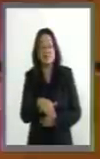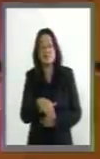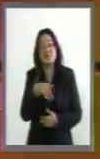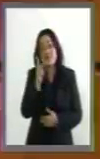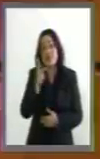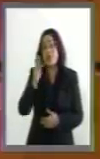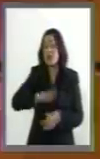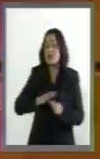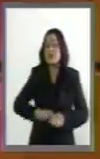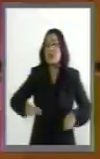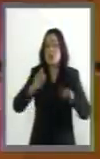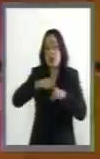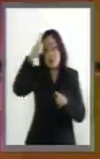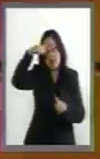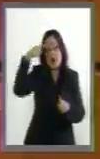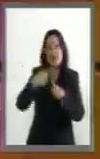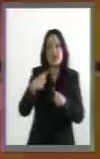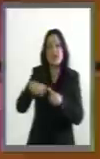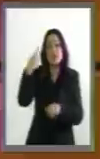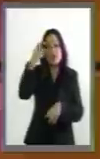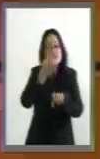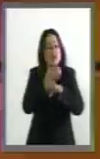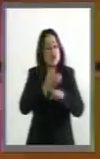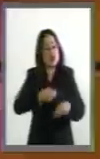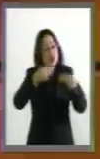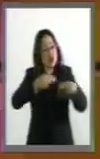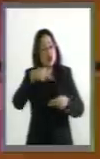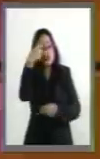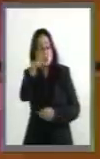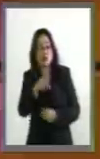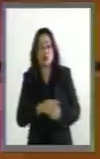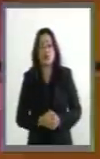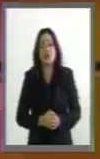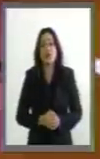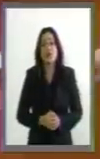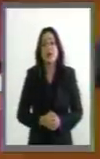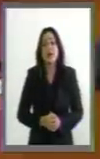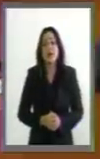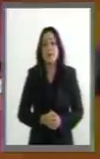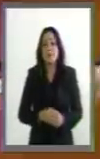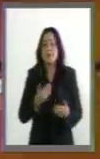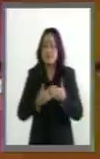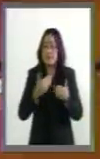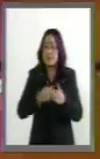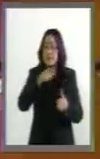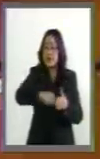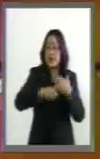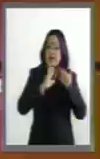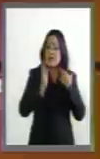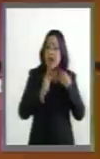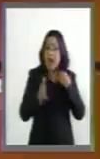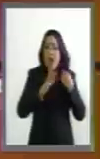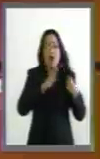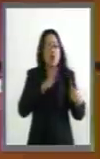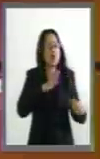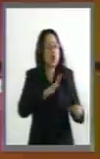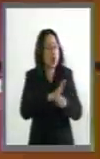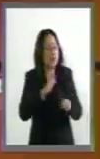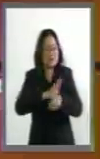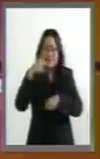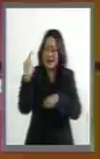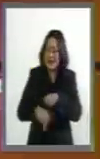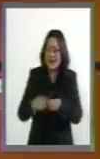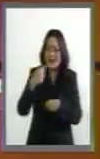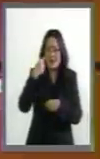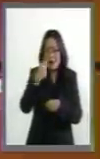interesa a las inversiones norteamericanas. Eso es. Están jugando con fuego. Dense